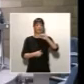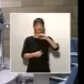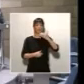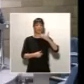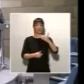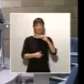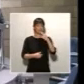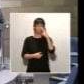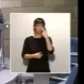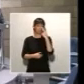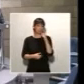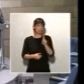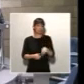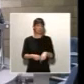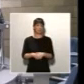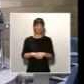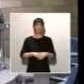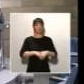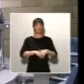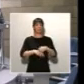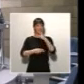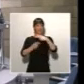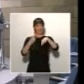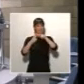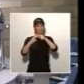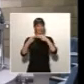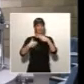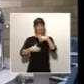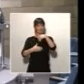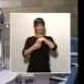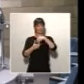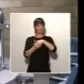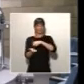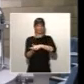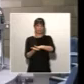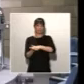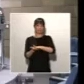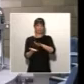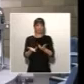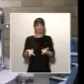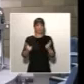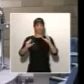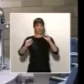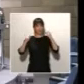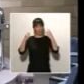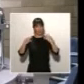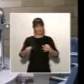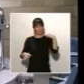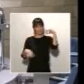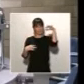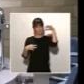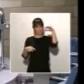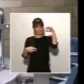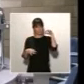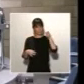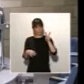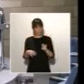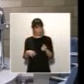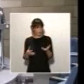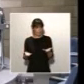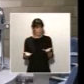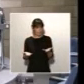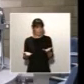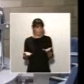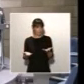Departamento de Interior de la Generalitat está imprimiendo salvoconductos oficiales. ¿Qué validez tienen estos papeles? Si la autoridad